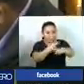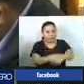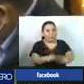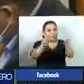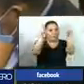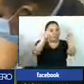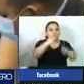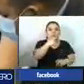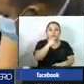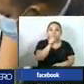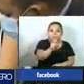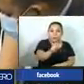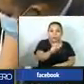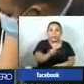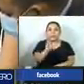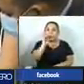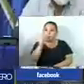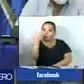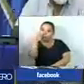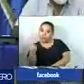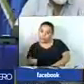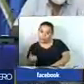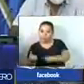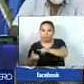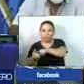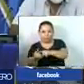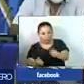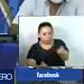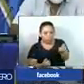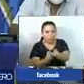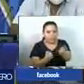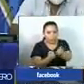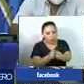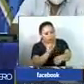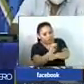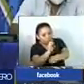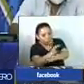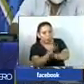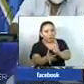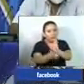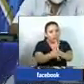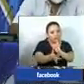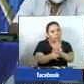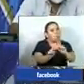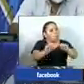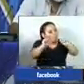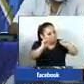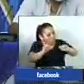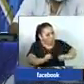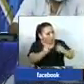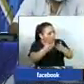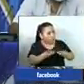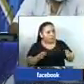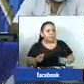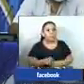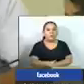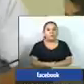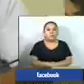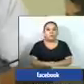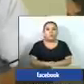pensiones y según Villa Toro darán un acompañamiento técnico en busca de la viabilidad del mismo